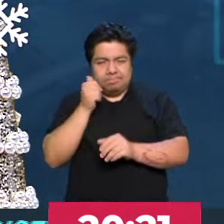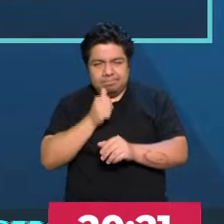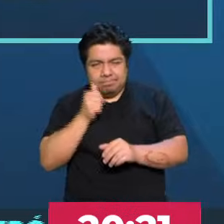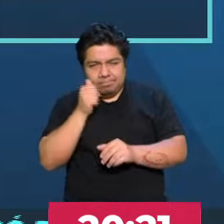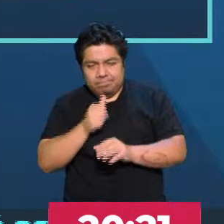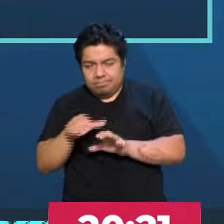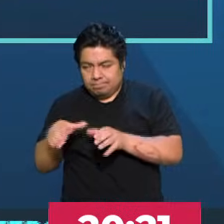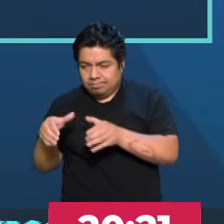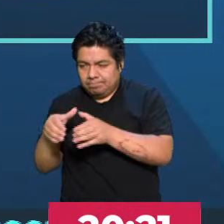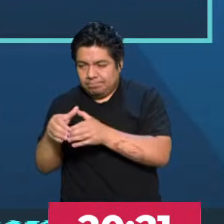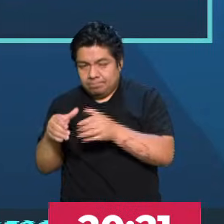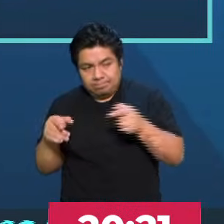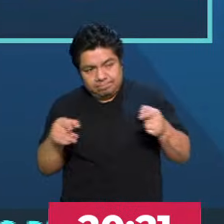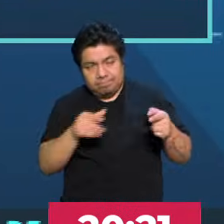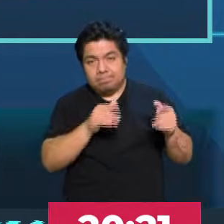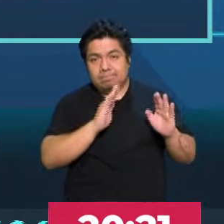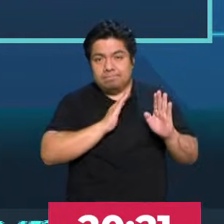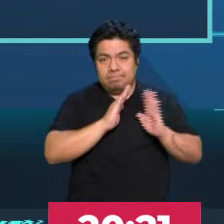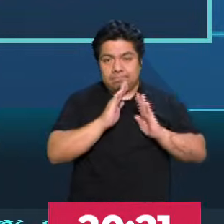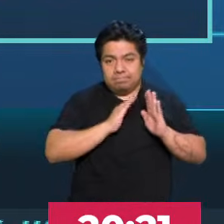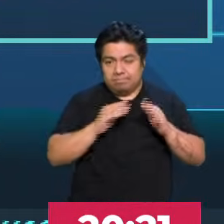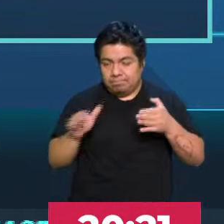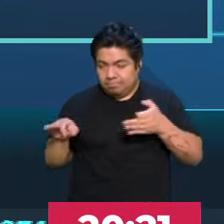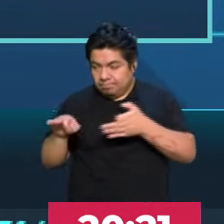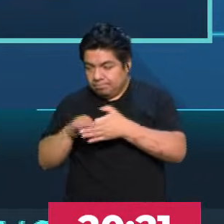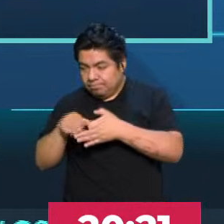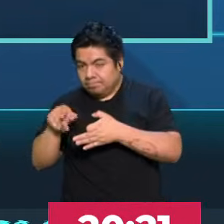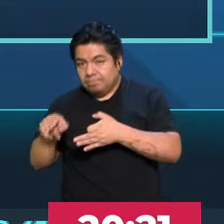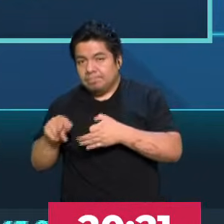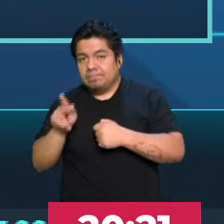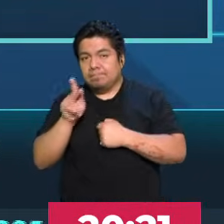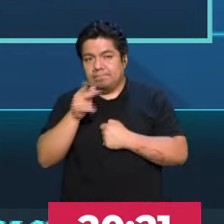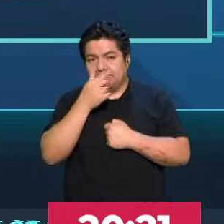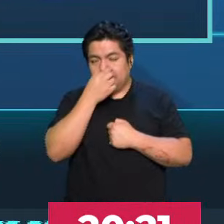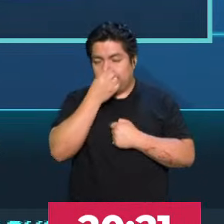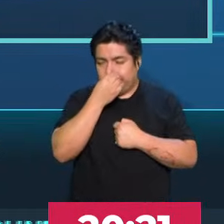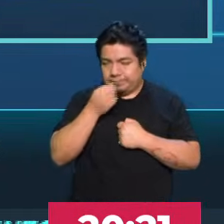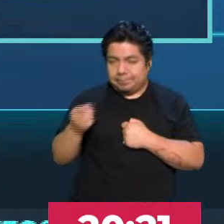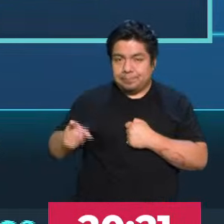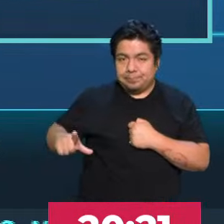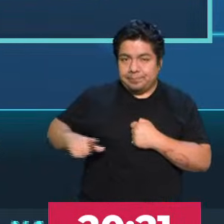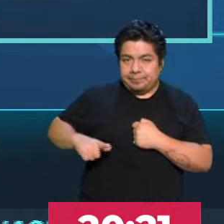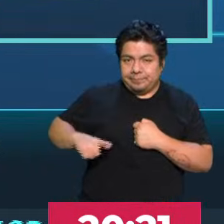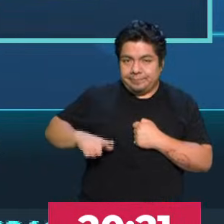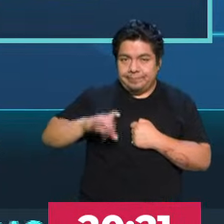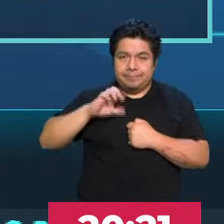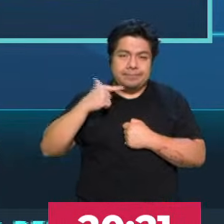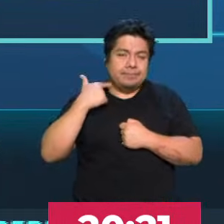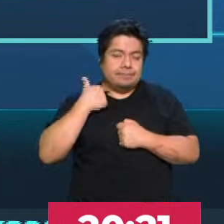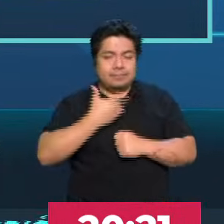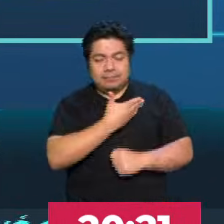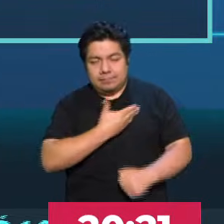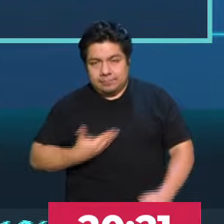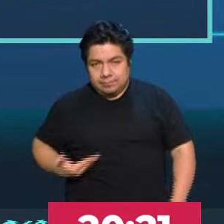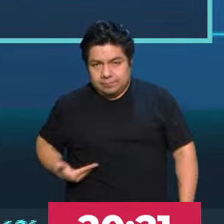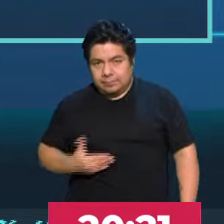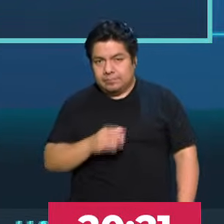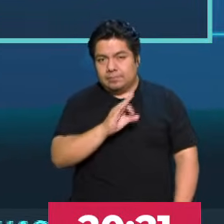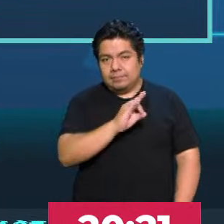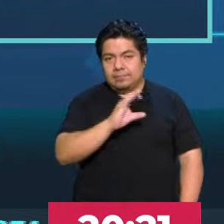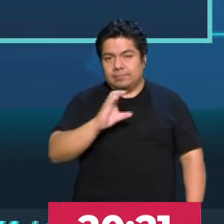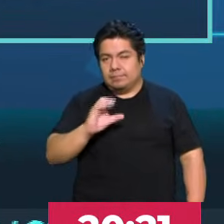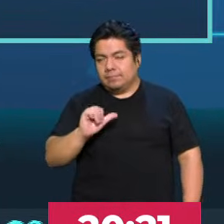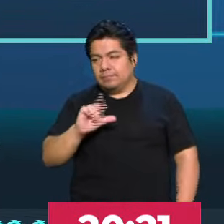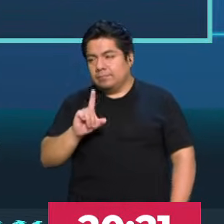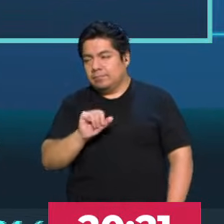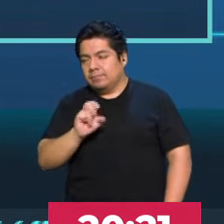están cerca de comunidades. Pero en ese caso, en el caso del gobierno de Felipe Calderón, lo que tenían era un permiso para